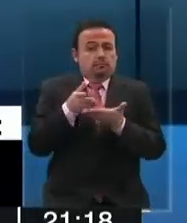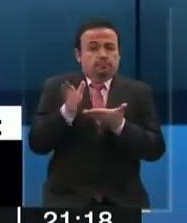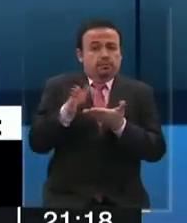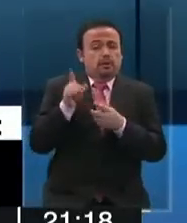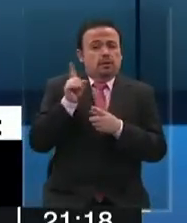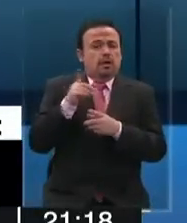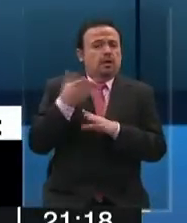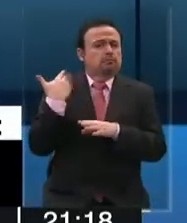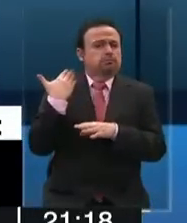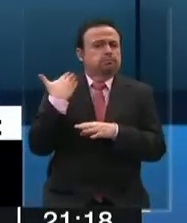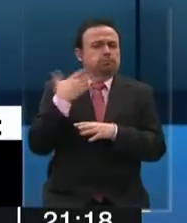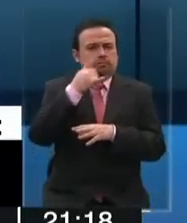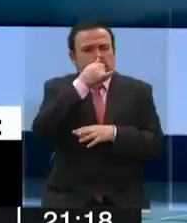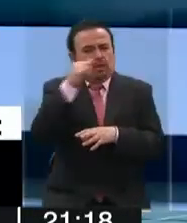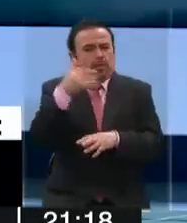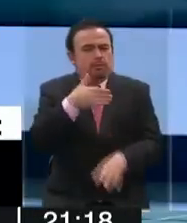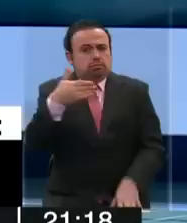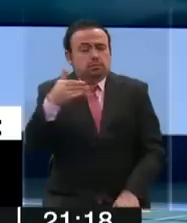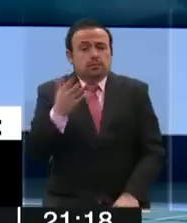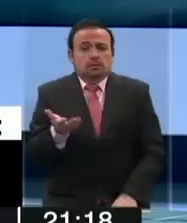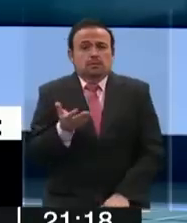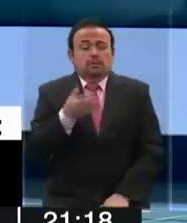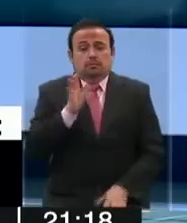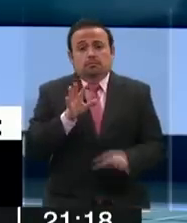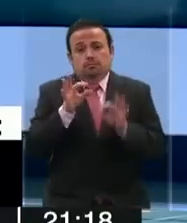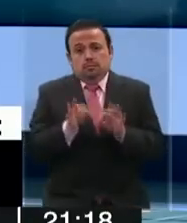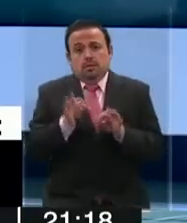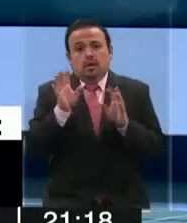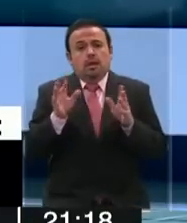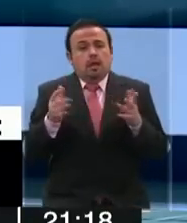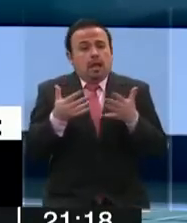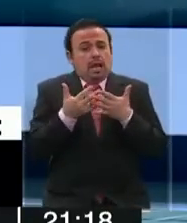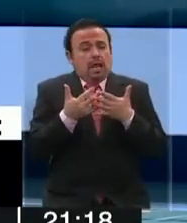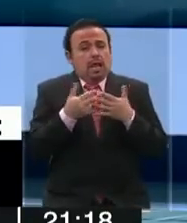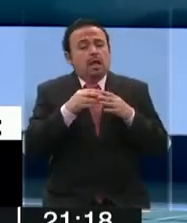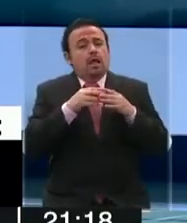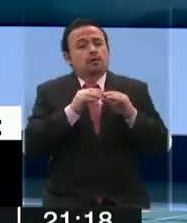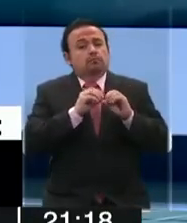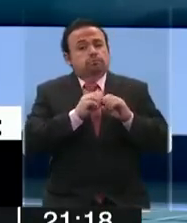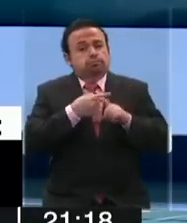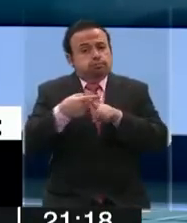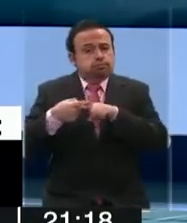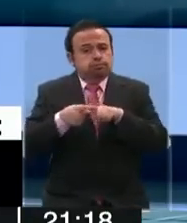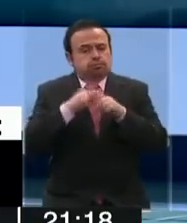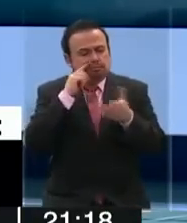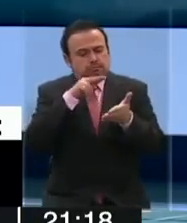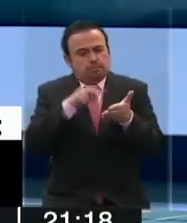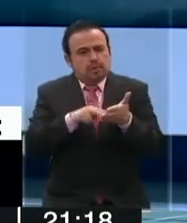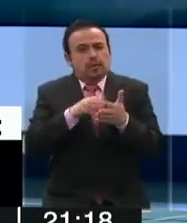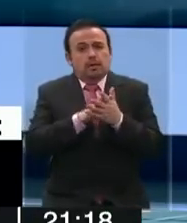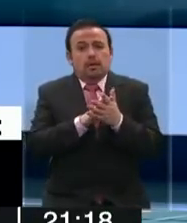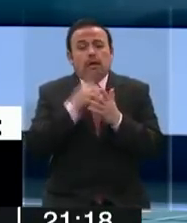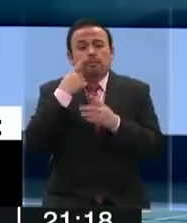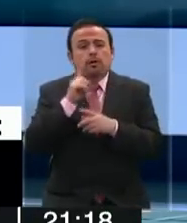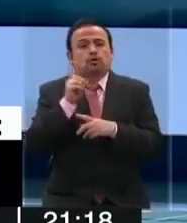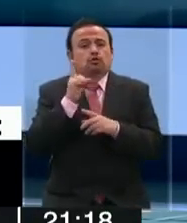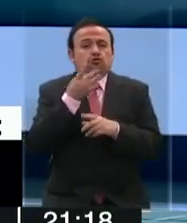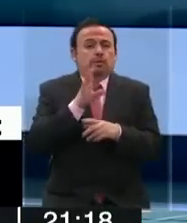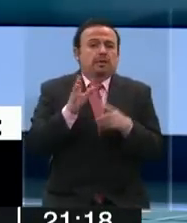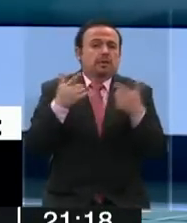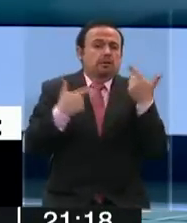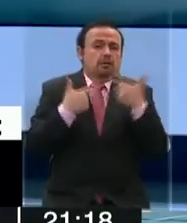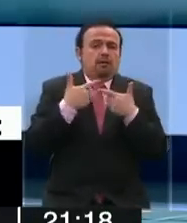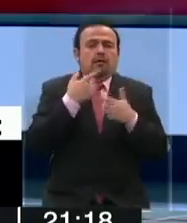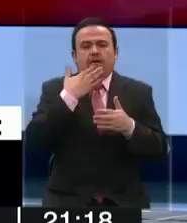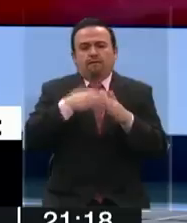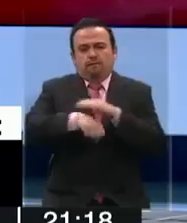contingencia hace bastant tiempo más allá de que efectivamente en las redes sociales lo podemos leer habitualmente pero no solamente en relación a política desde